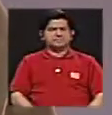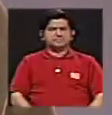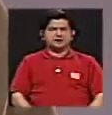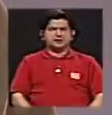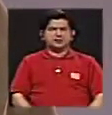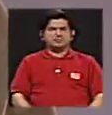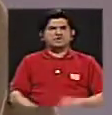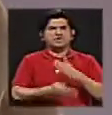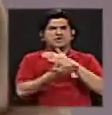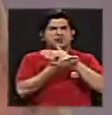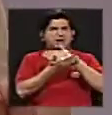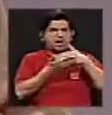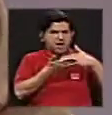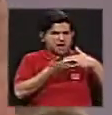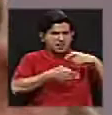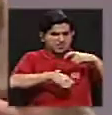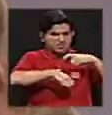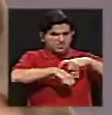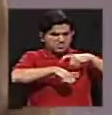cierto